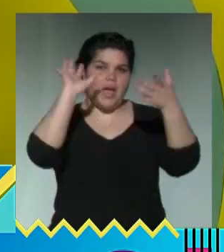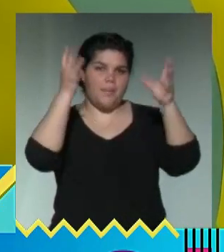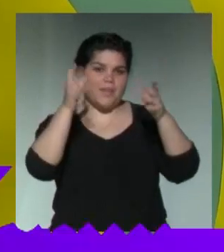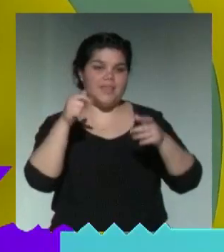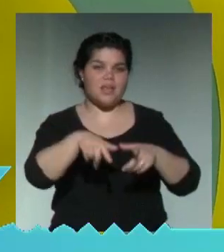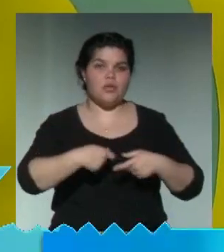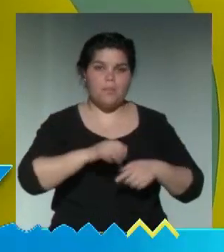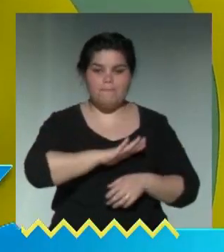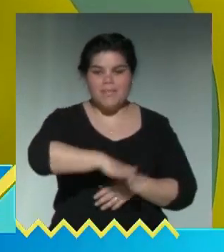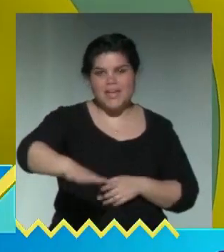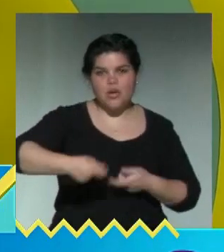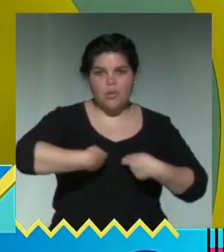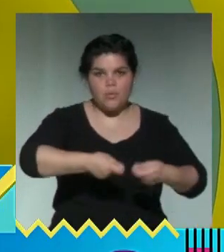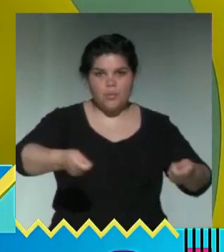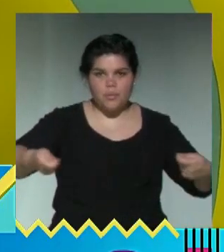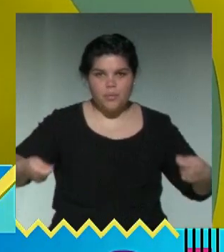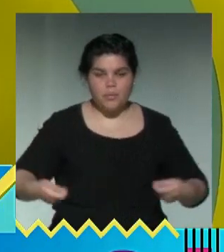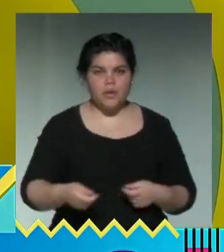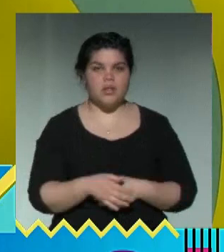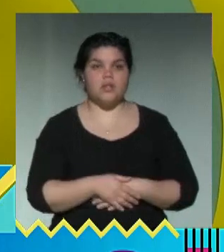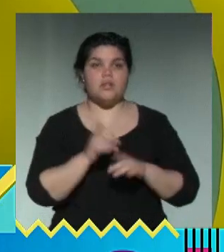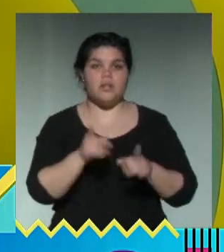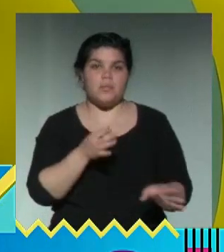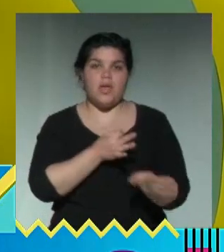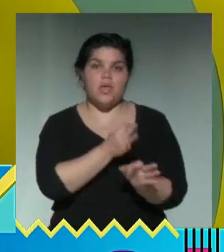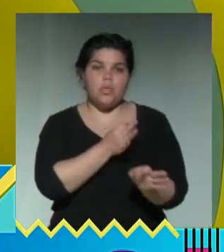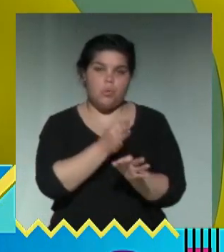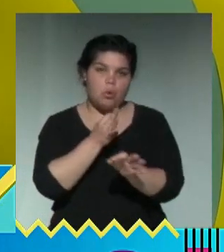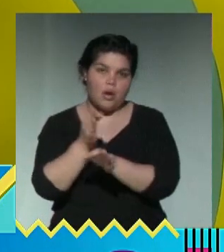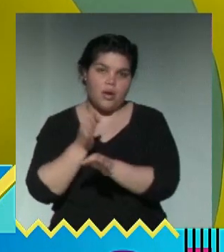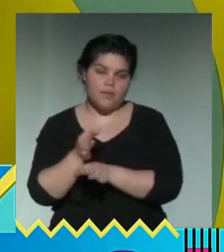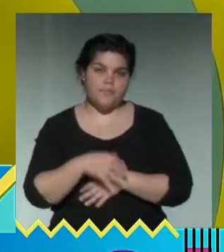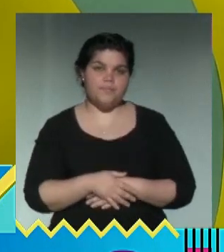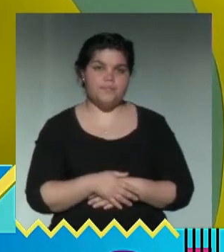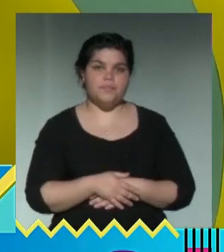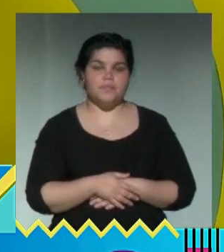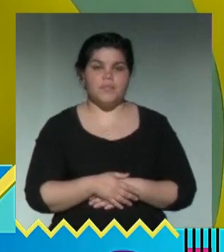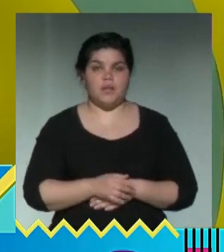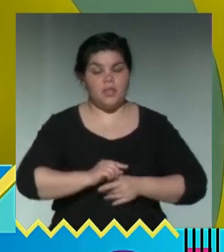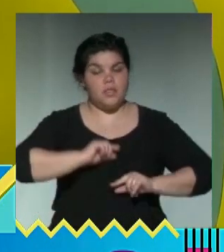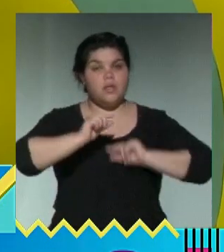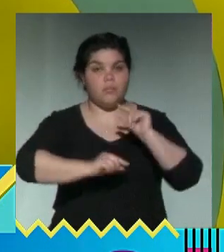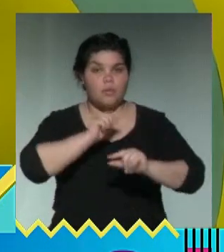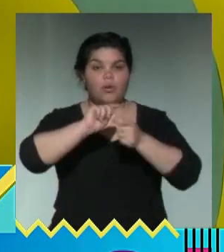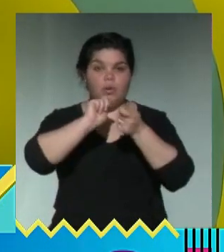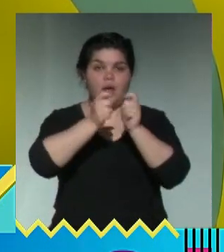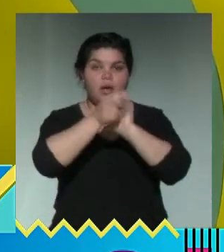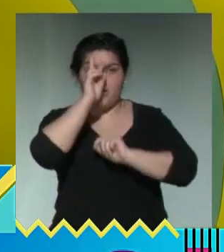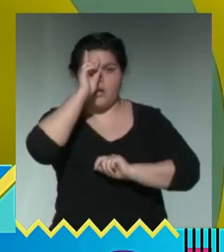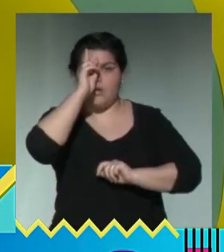divulgación para los más chicos, también es educativo en ese sentido, y se va viendo este cambio.